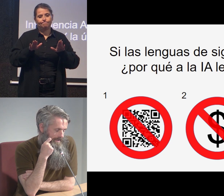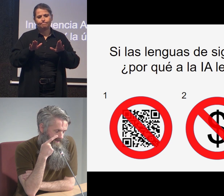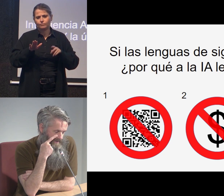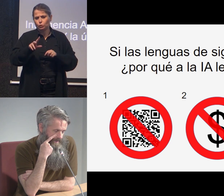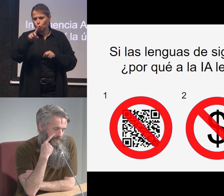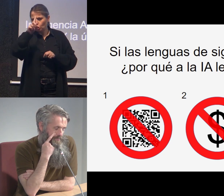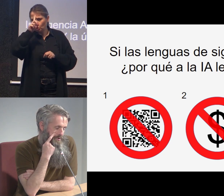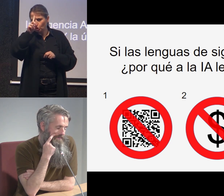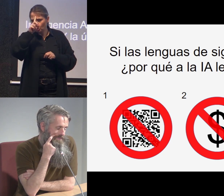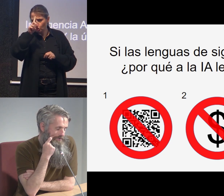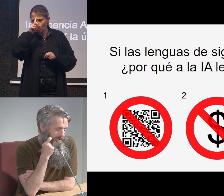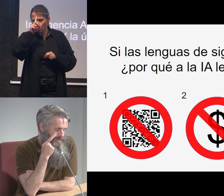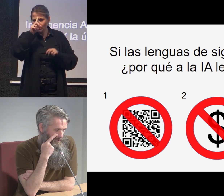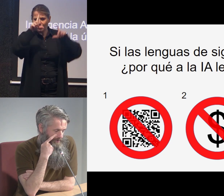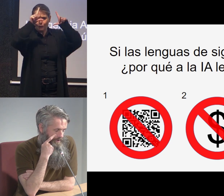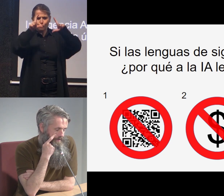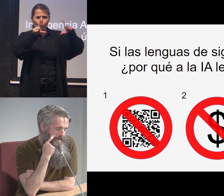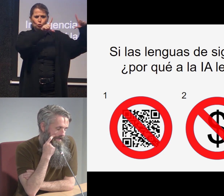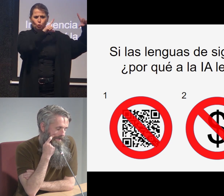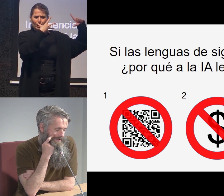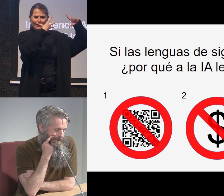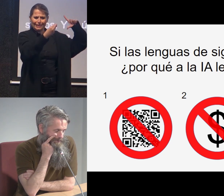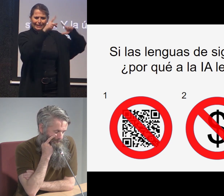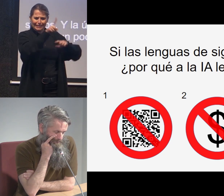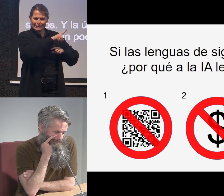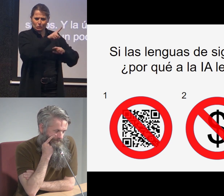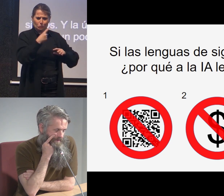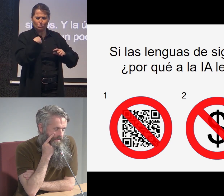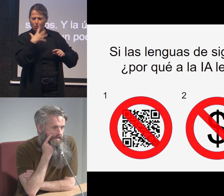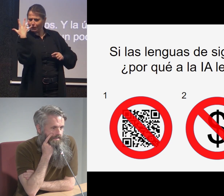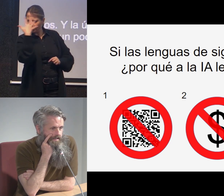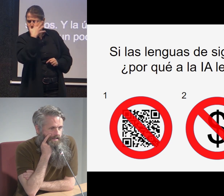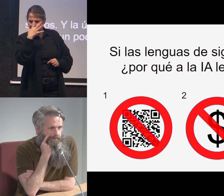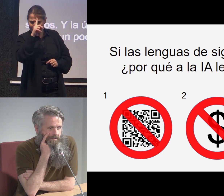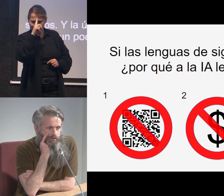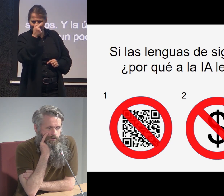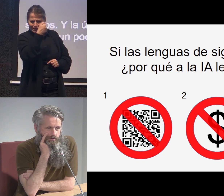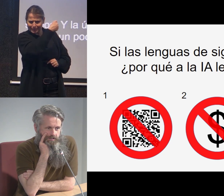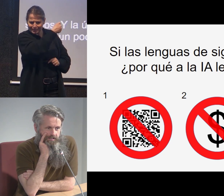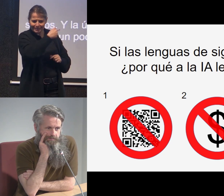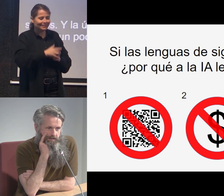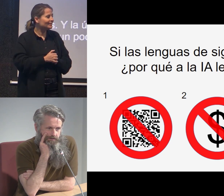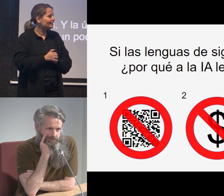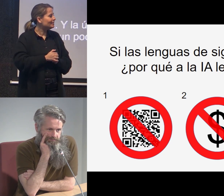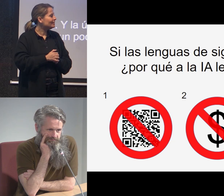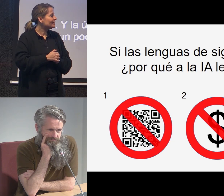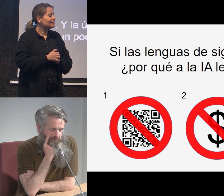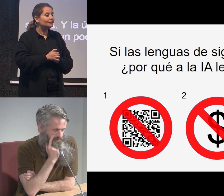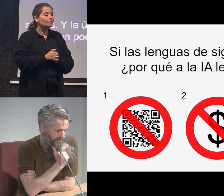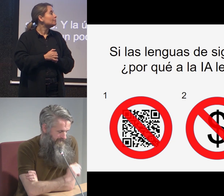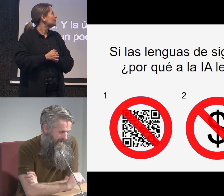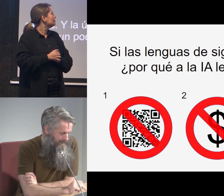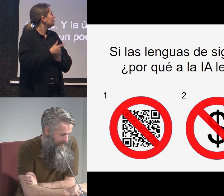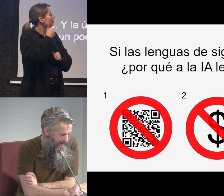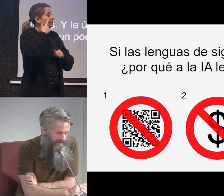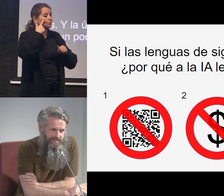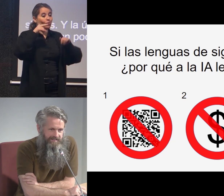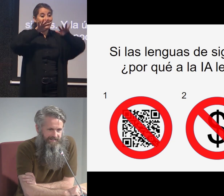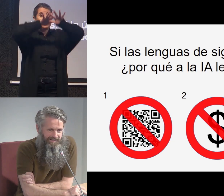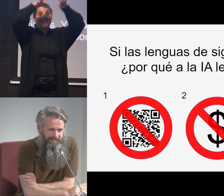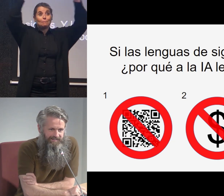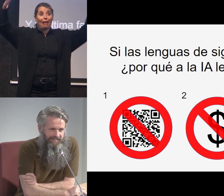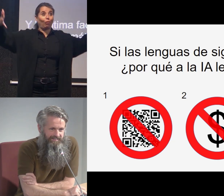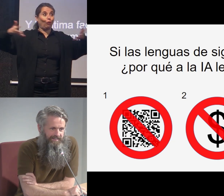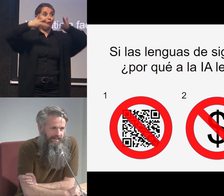no sé si entendéis un poco la foto, es un poco enigmático, tiene que ver con el espacio. Pero